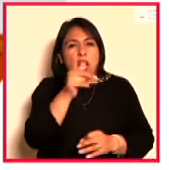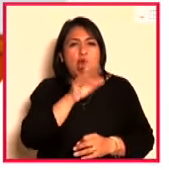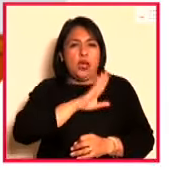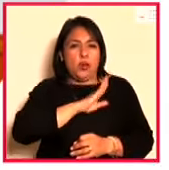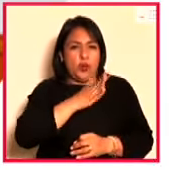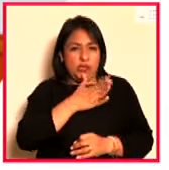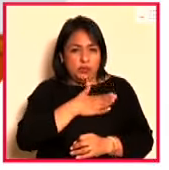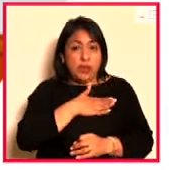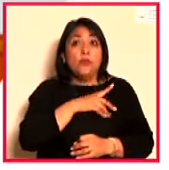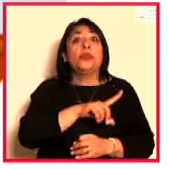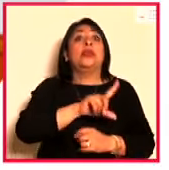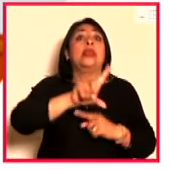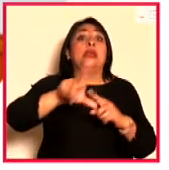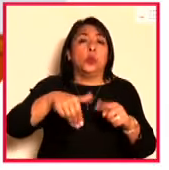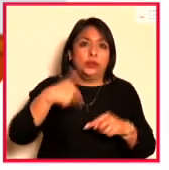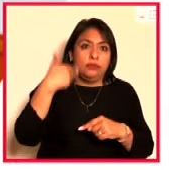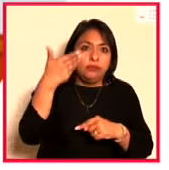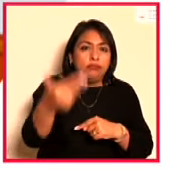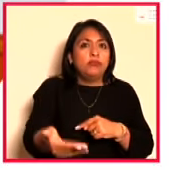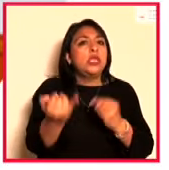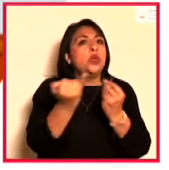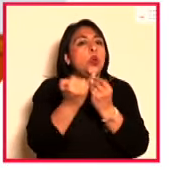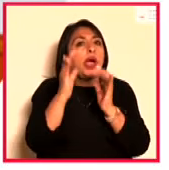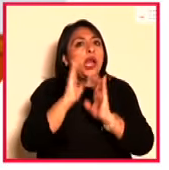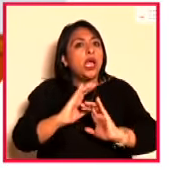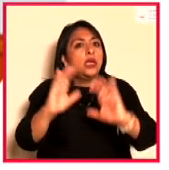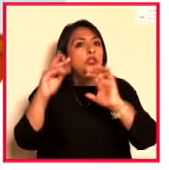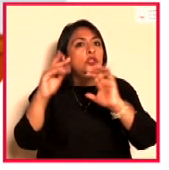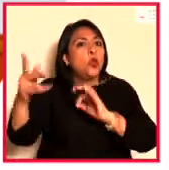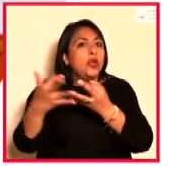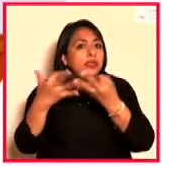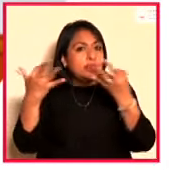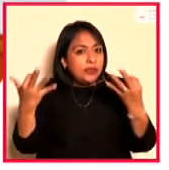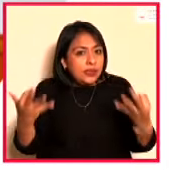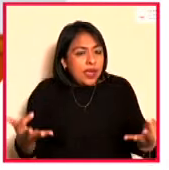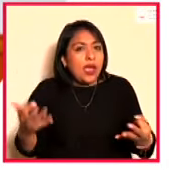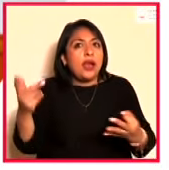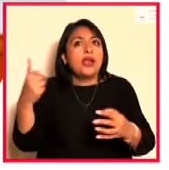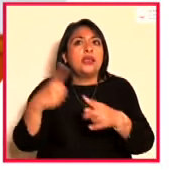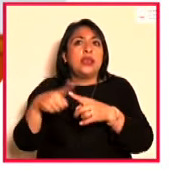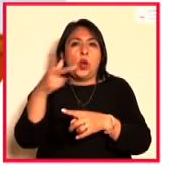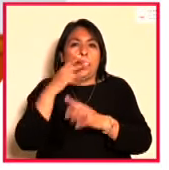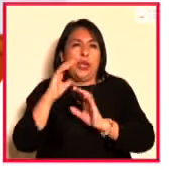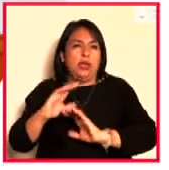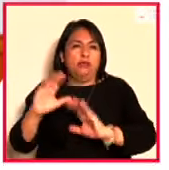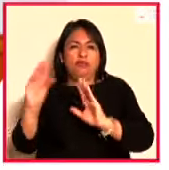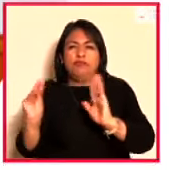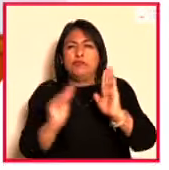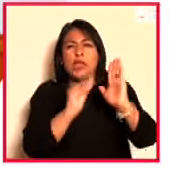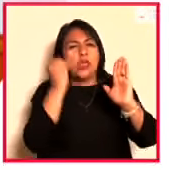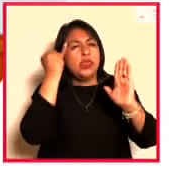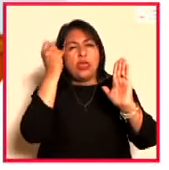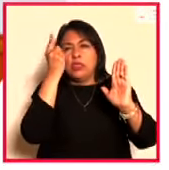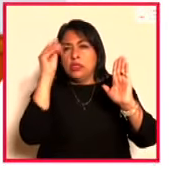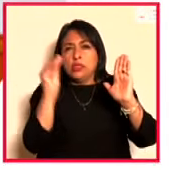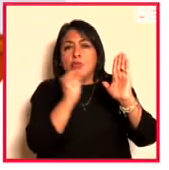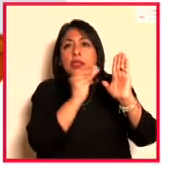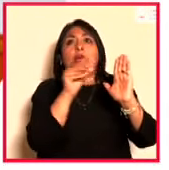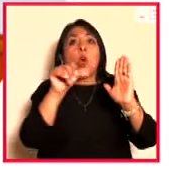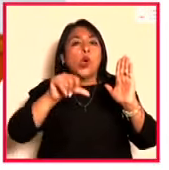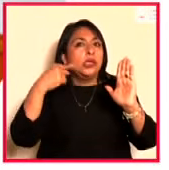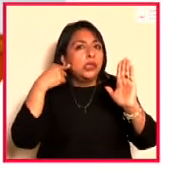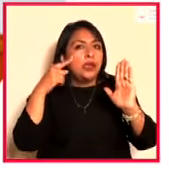Años más tarde, haría lo propio con las canciones populares de su tierra, a cuyo cancionero aportó versos de su propia inspiración, que hoy podemos escuchar en temas